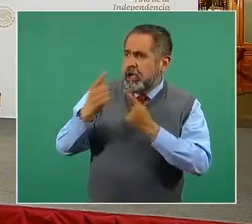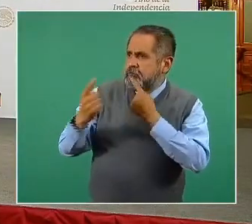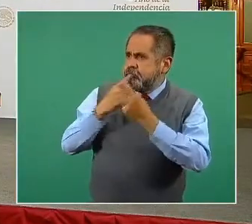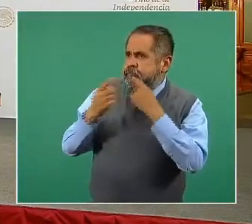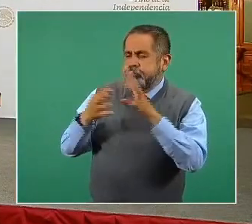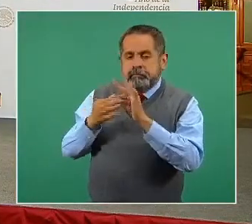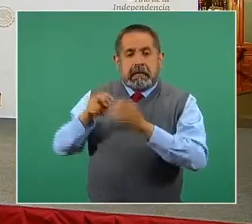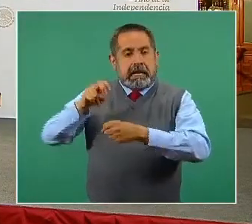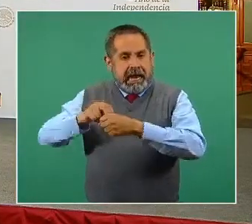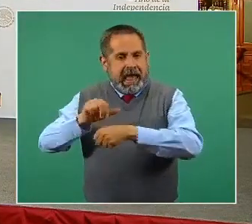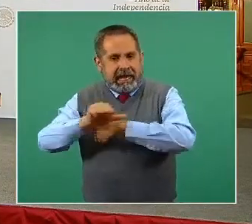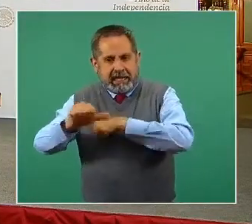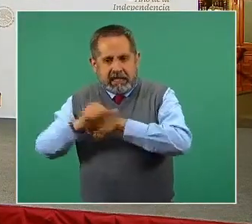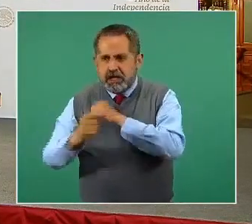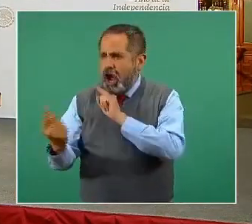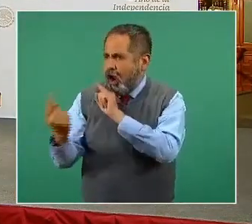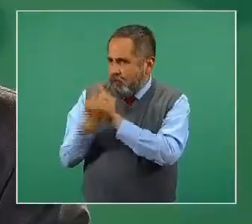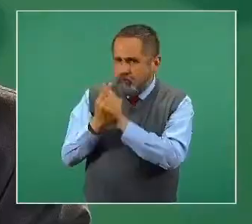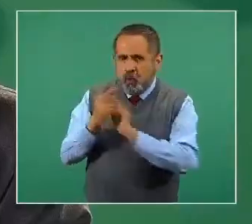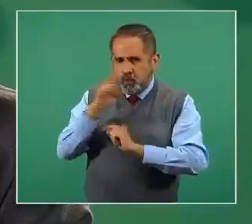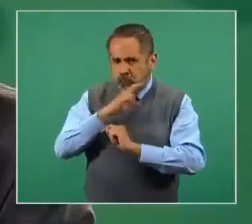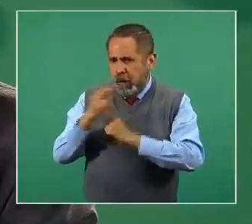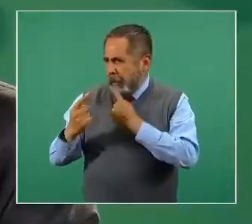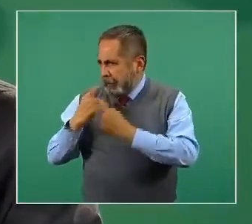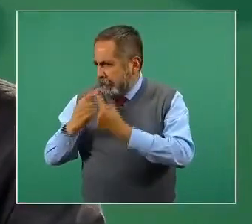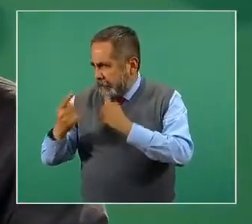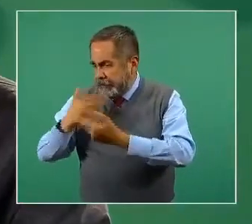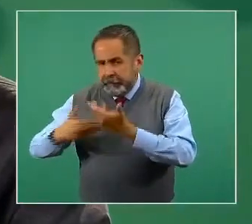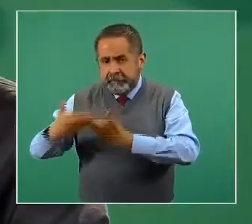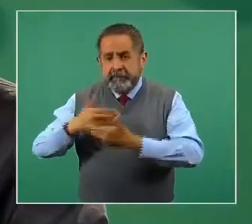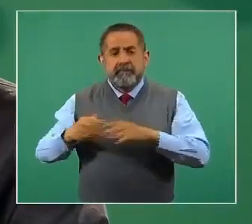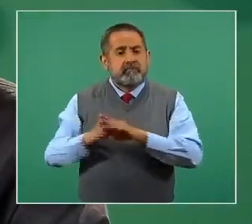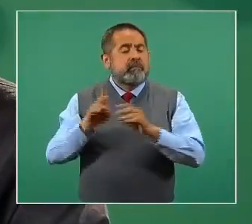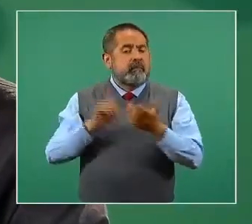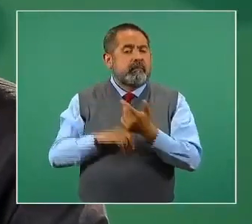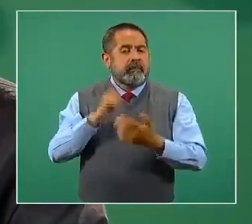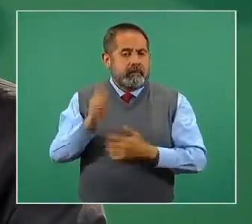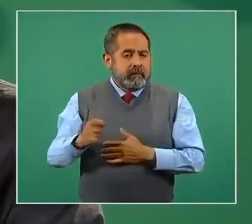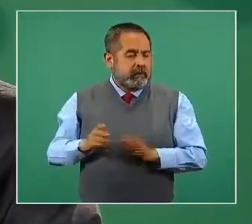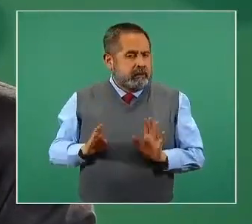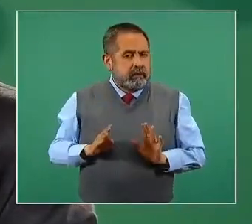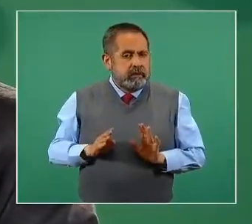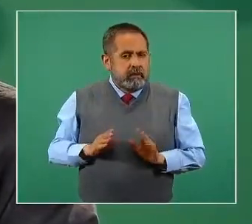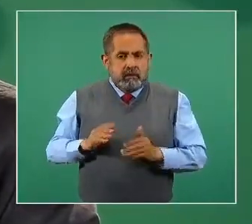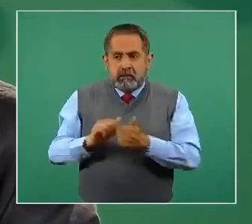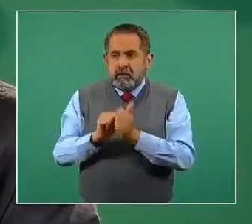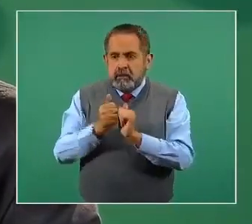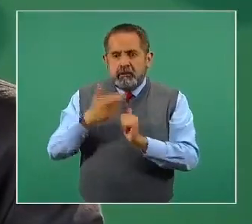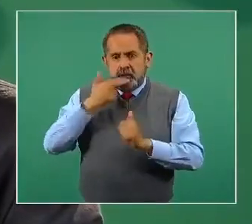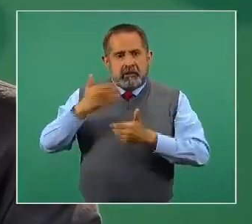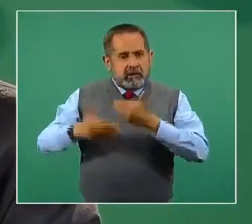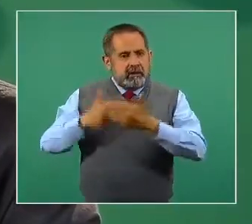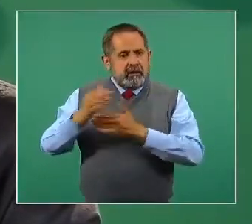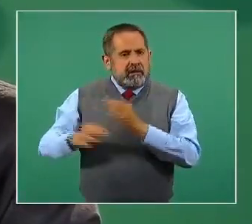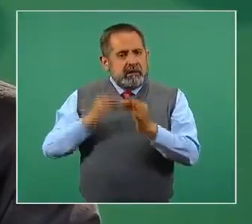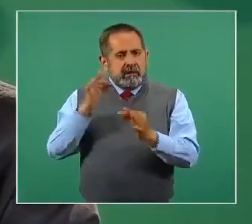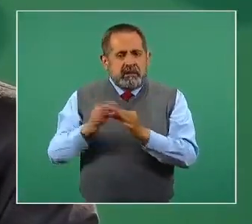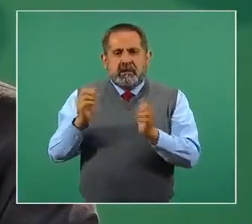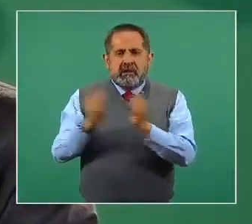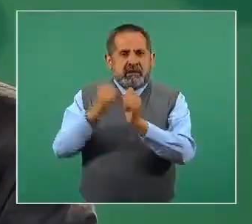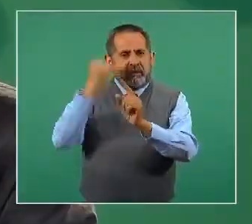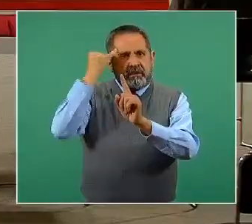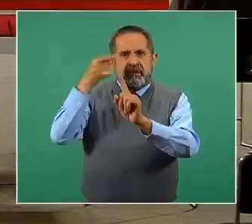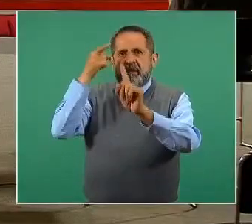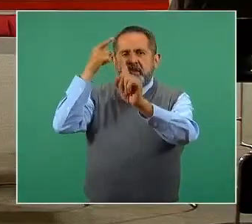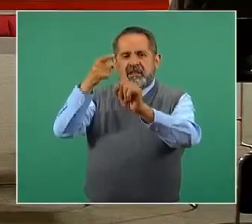en Argentina con los colegas rusos, y ha ido tomando forma ya de manera muy concreta, con la